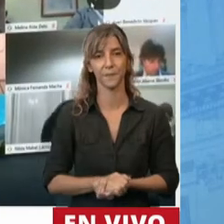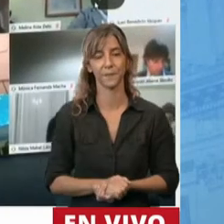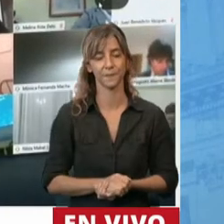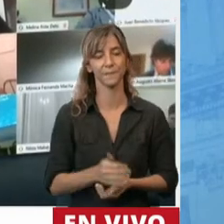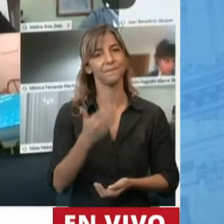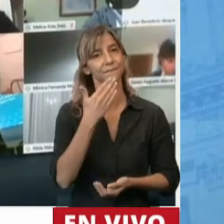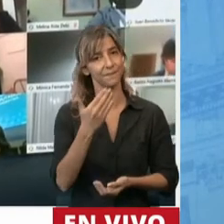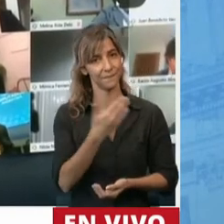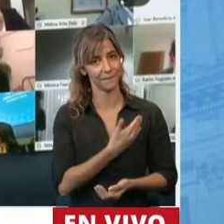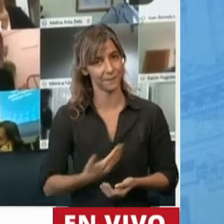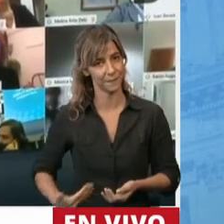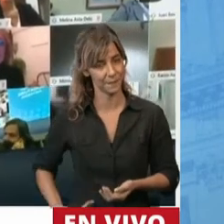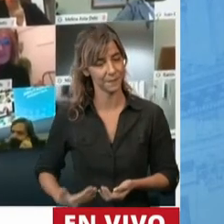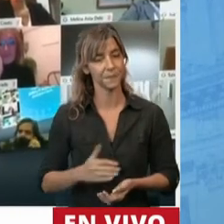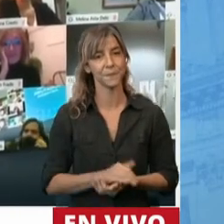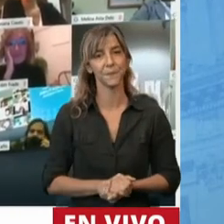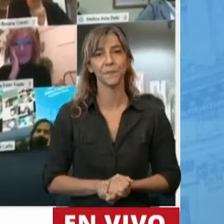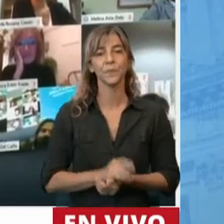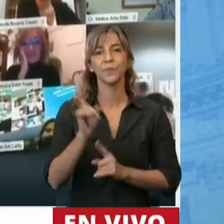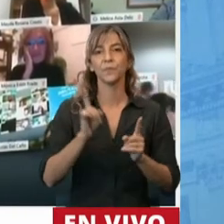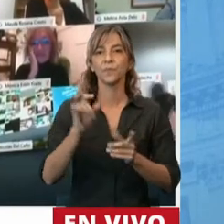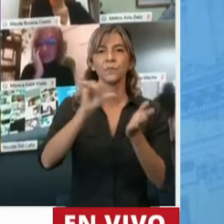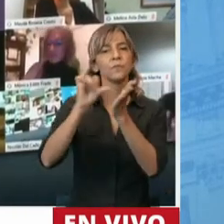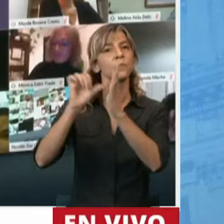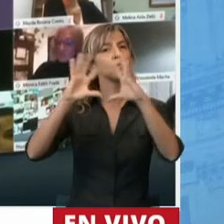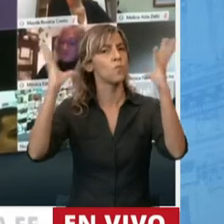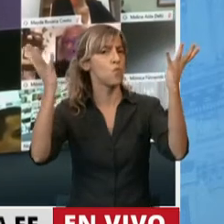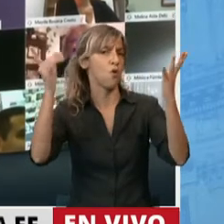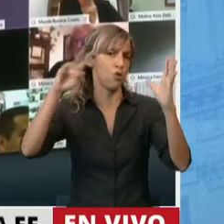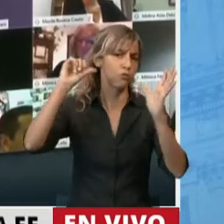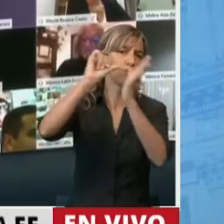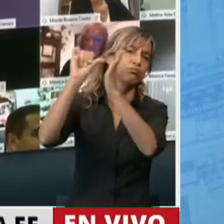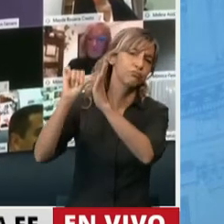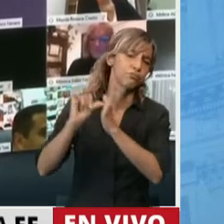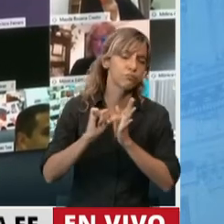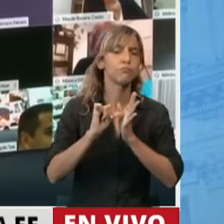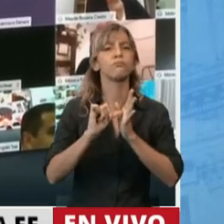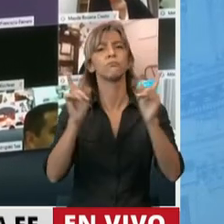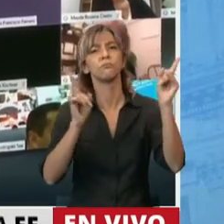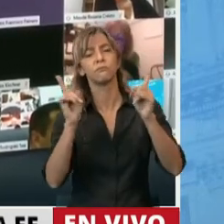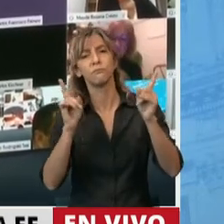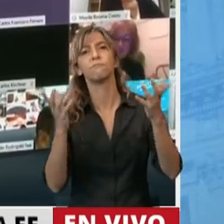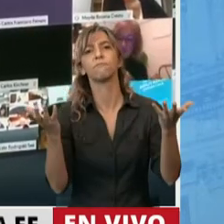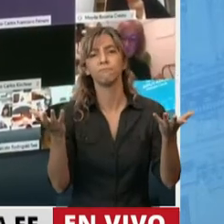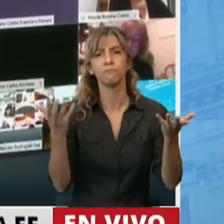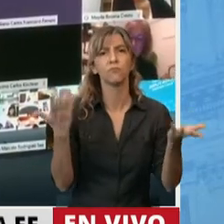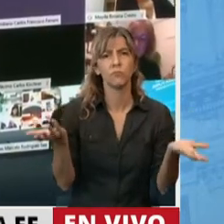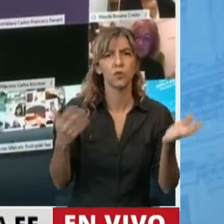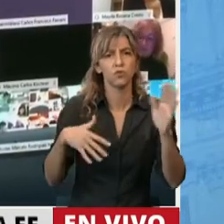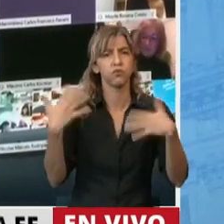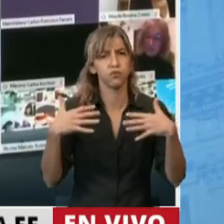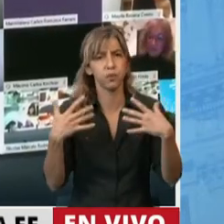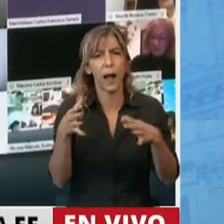Gracias, presidenta. Hay países en el mundo que tienen más piedra que tierra y nos duplican